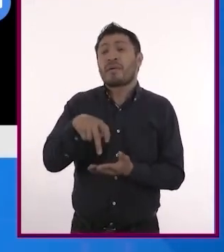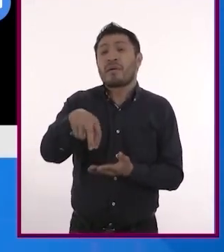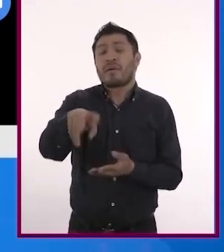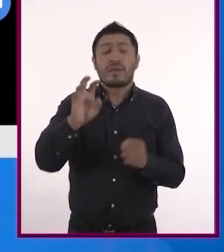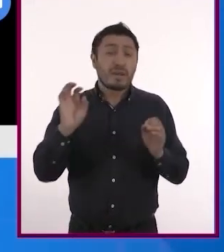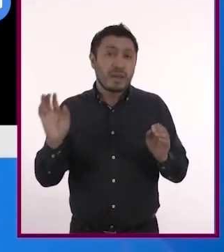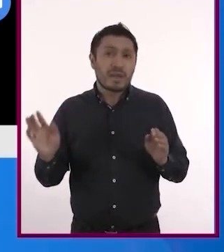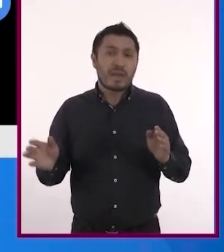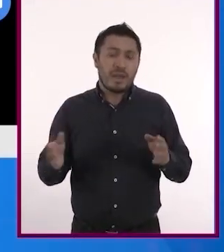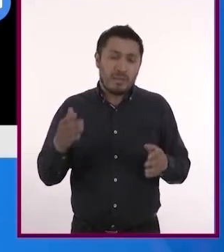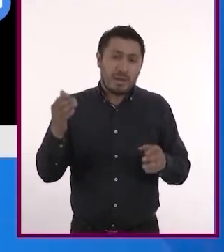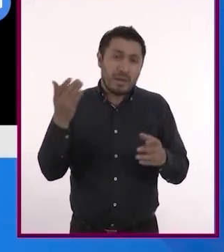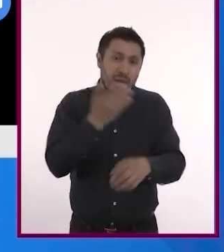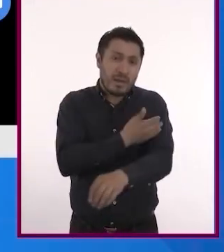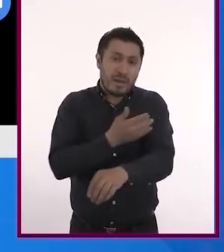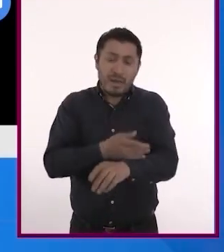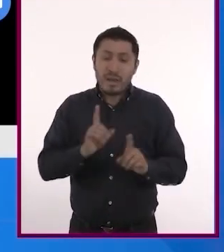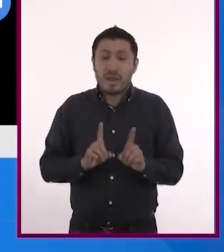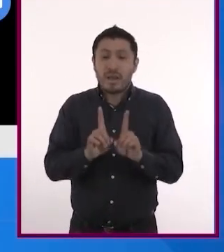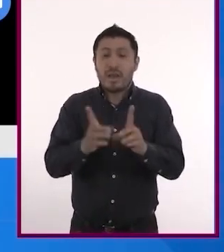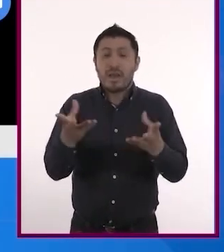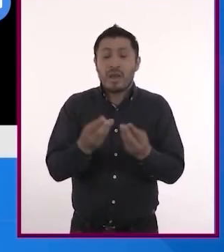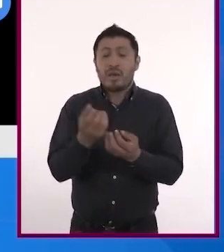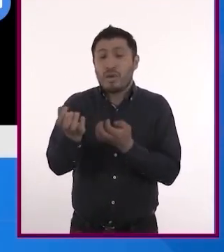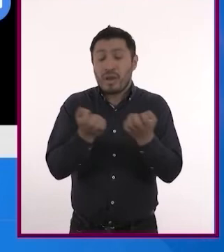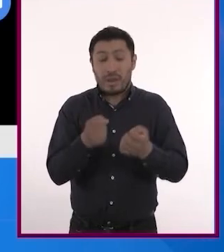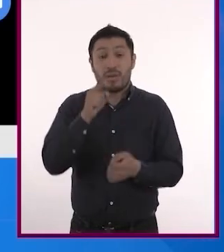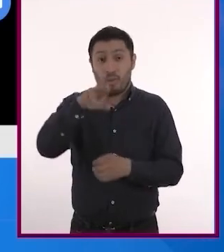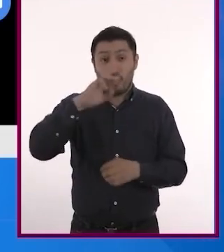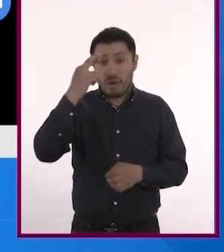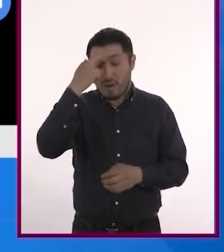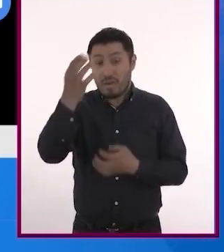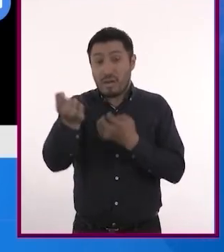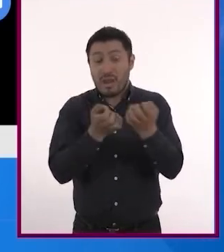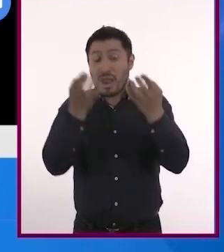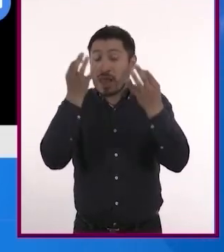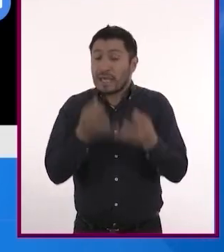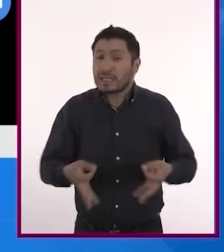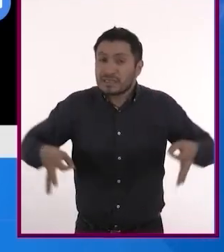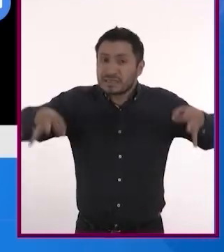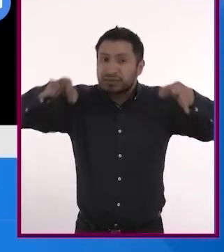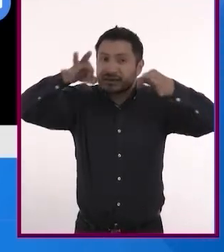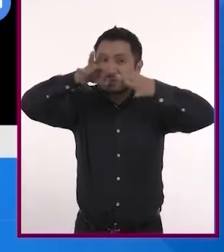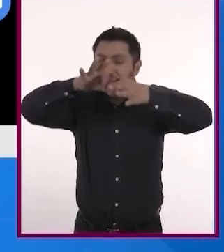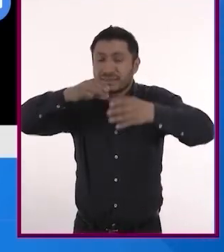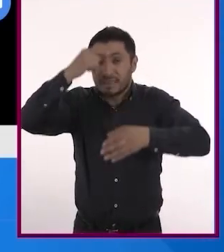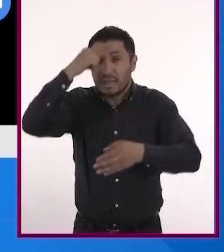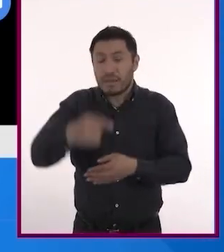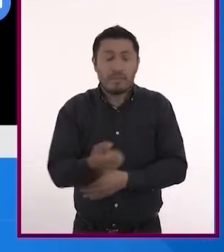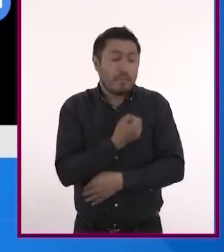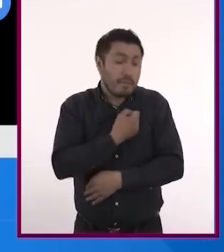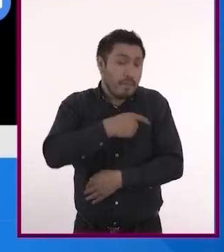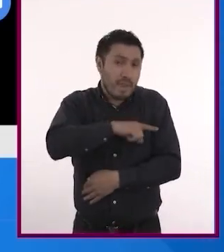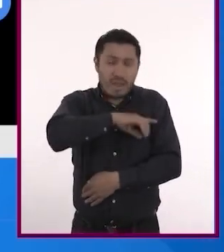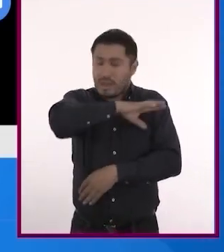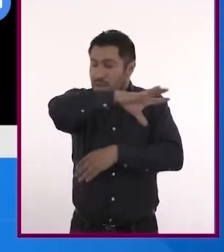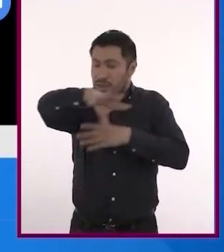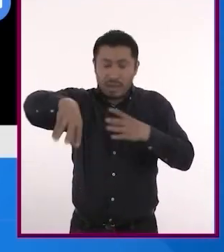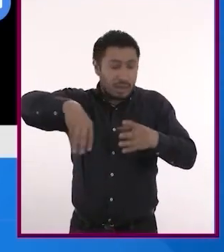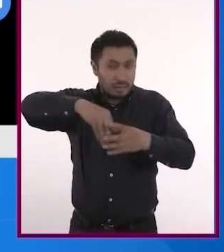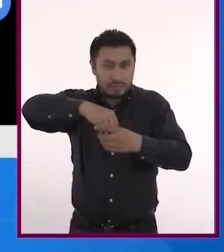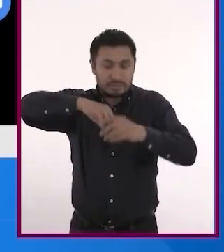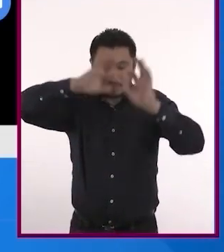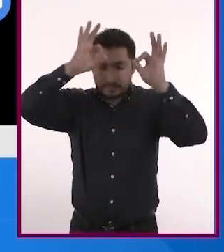acompañarlo para hacer ejercicio. Acuérdense que el ejercicio es fundamental para la salud en